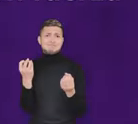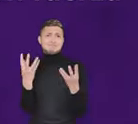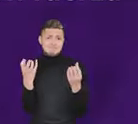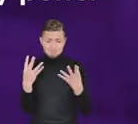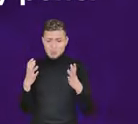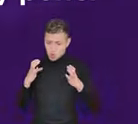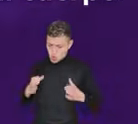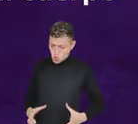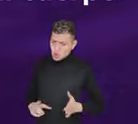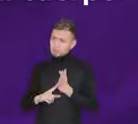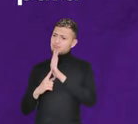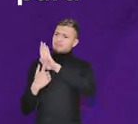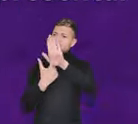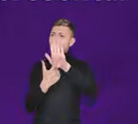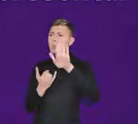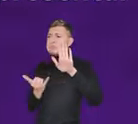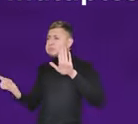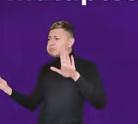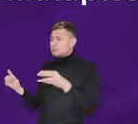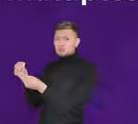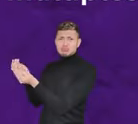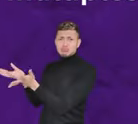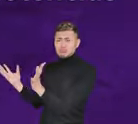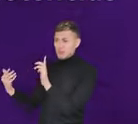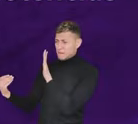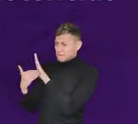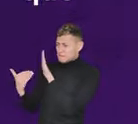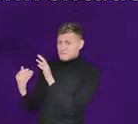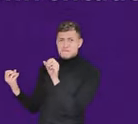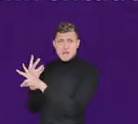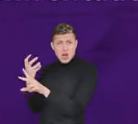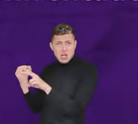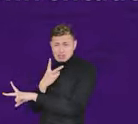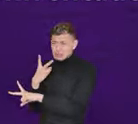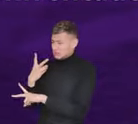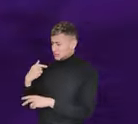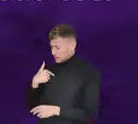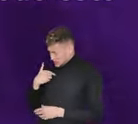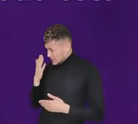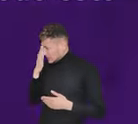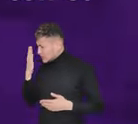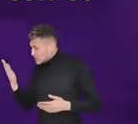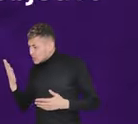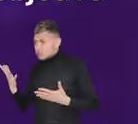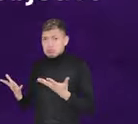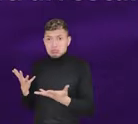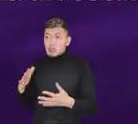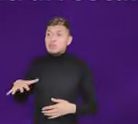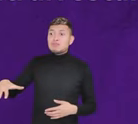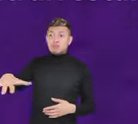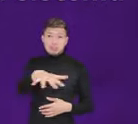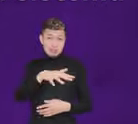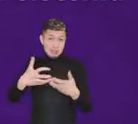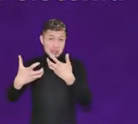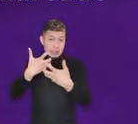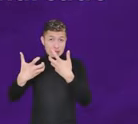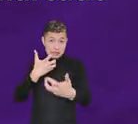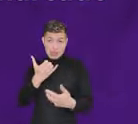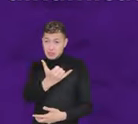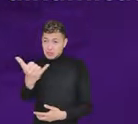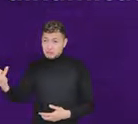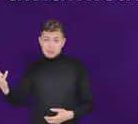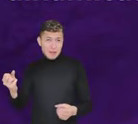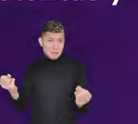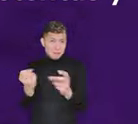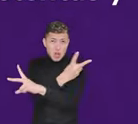con fuerza y poner mi cuerpo para representar las múltiples violencias que he enfrentado. Todo esto con el objetivo de contrarrestar un sistema